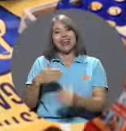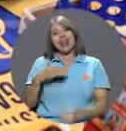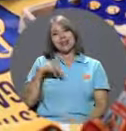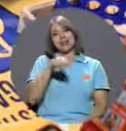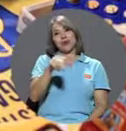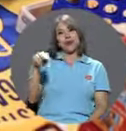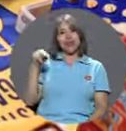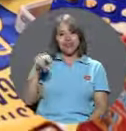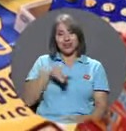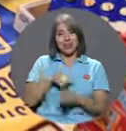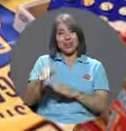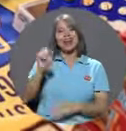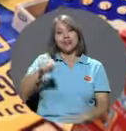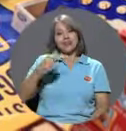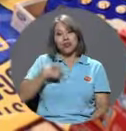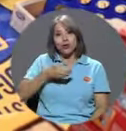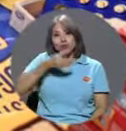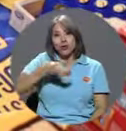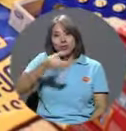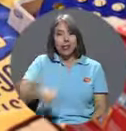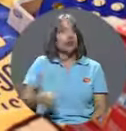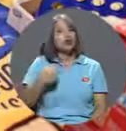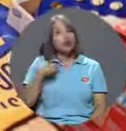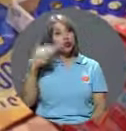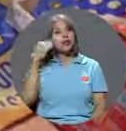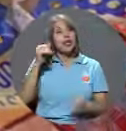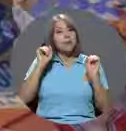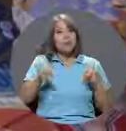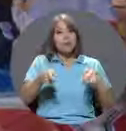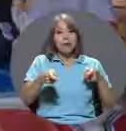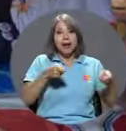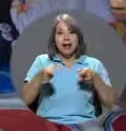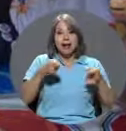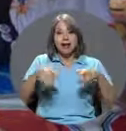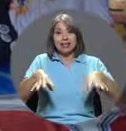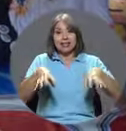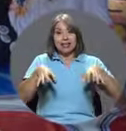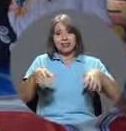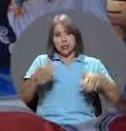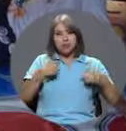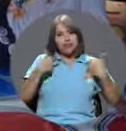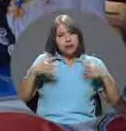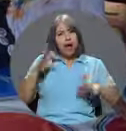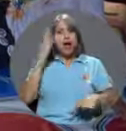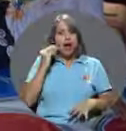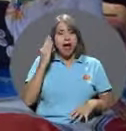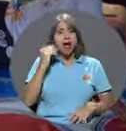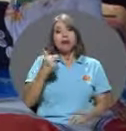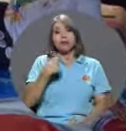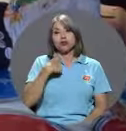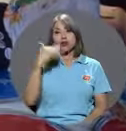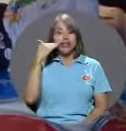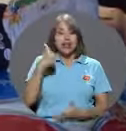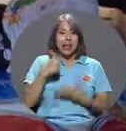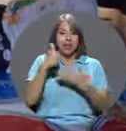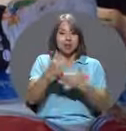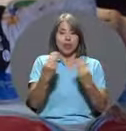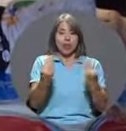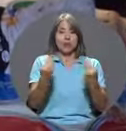sí lo he hecho, sí lo he recomendado. Porque sé que les puede ayudar en manejar el estrés, porque yo lo he vivido y sé lo mucho que esto